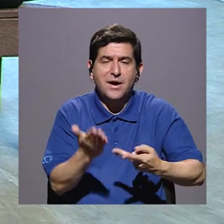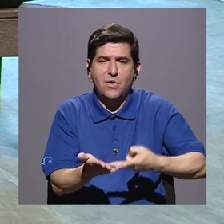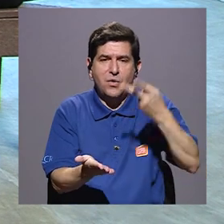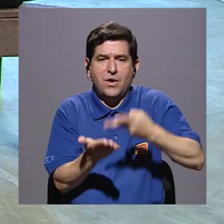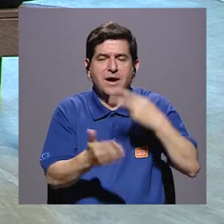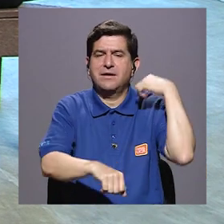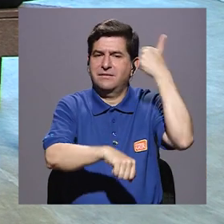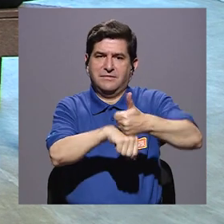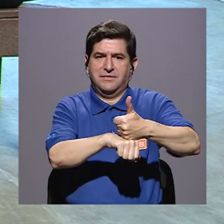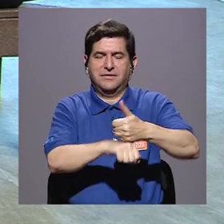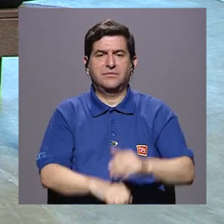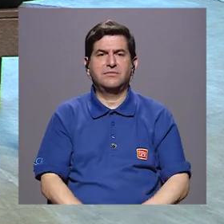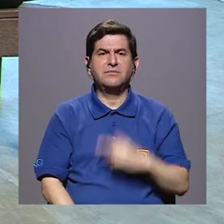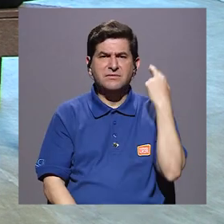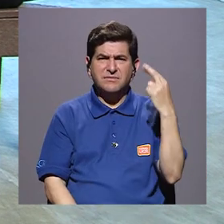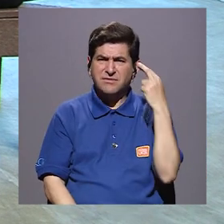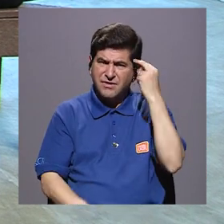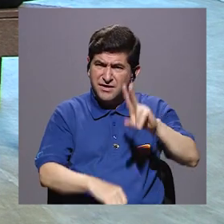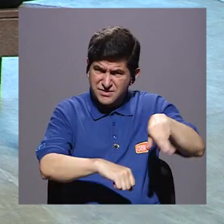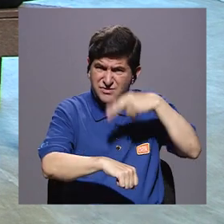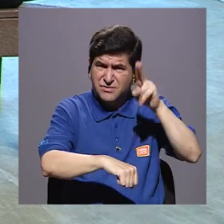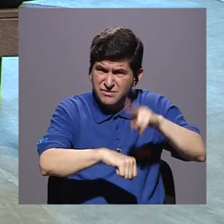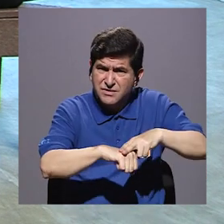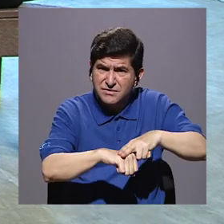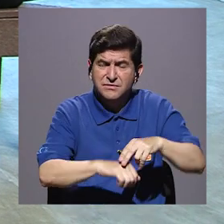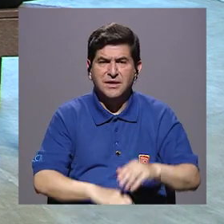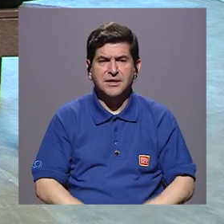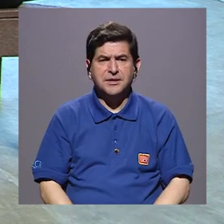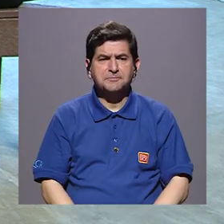referencia propiamente. ¿Y se da por razones naturales?